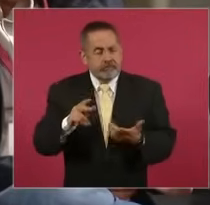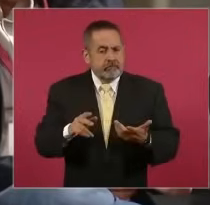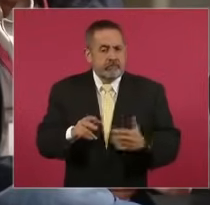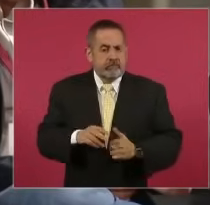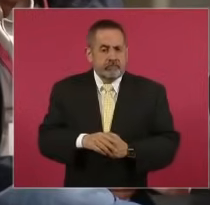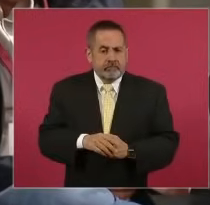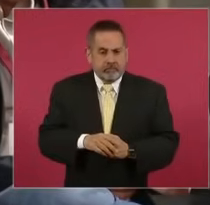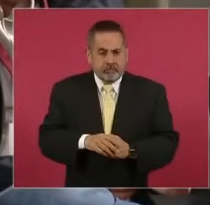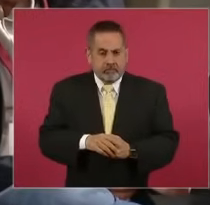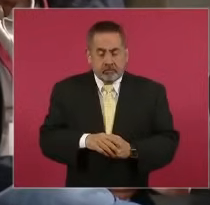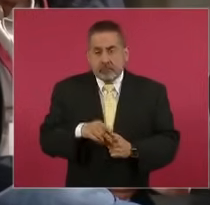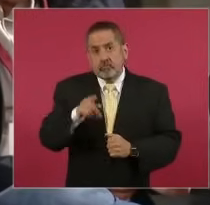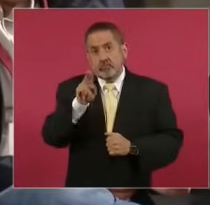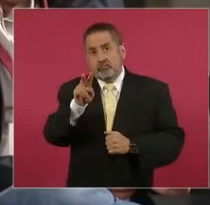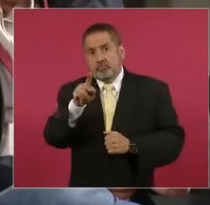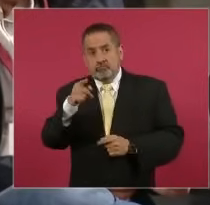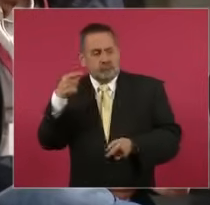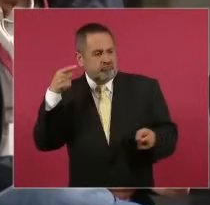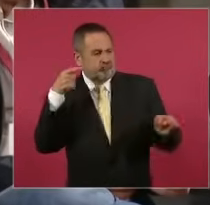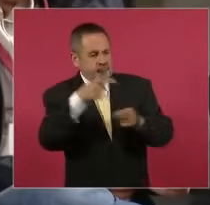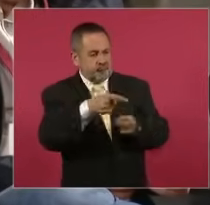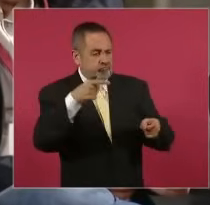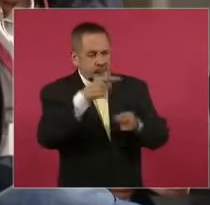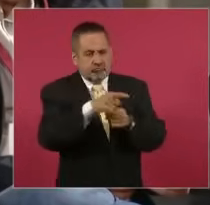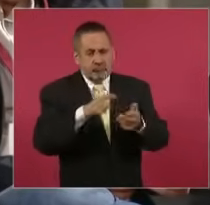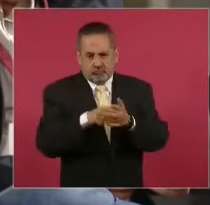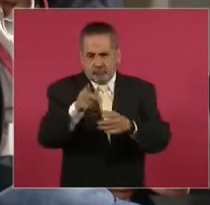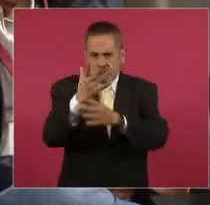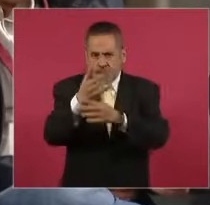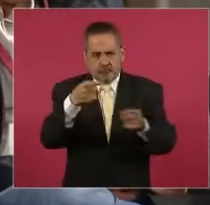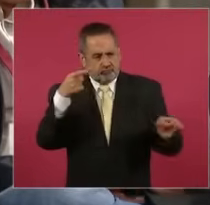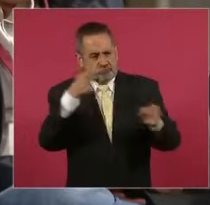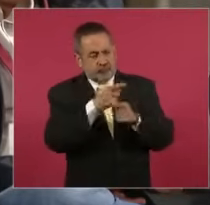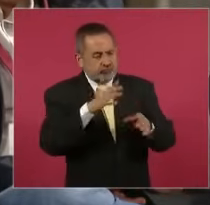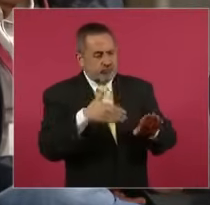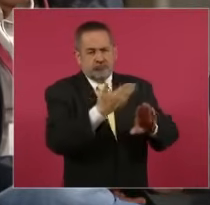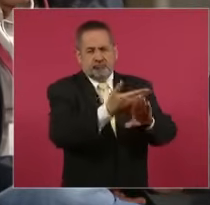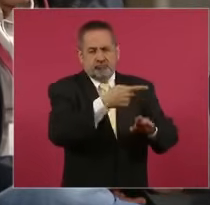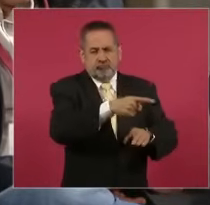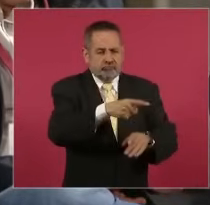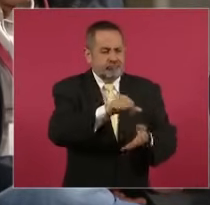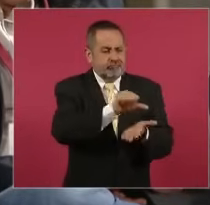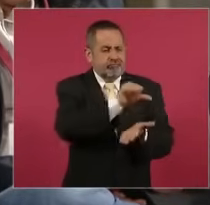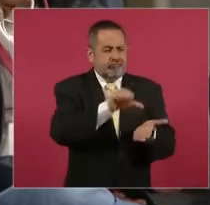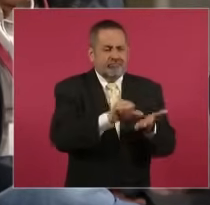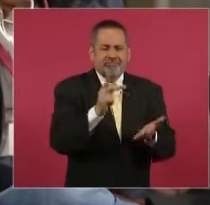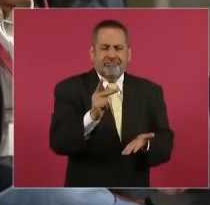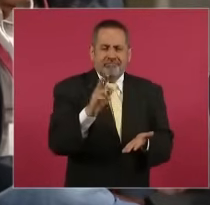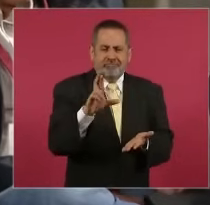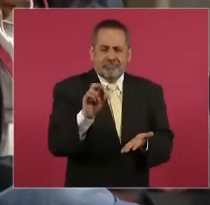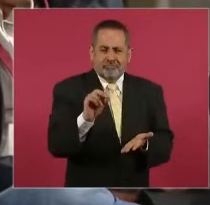hemos visto los señalamientos o acusaciones que usted ha hecho al Centro PRO, y